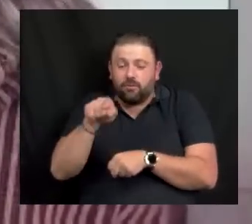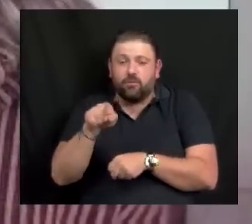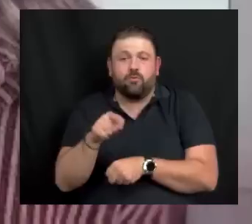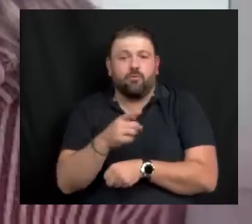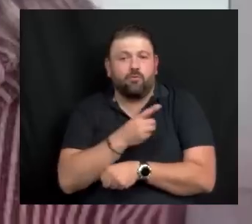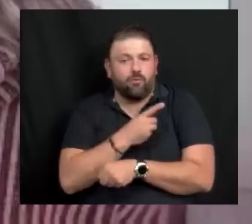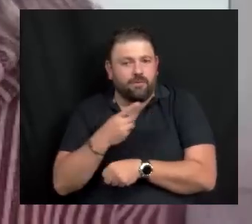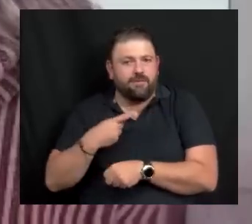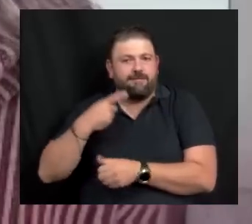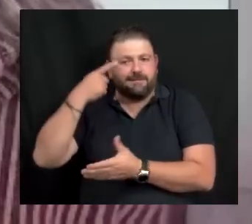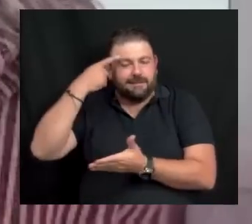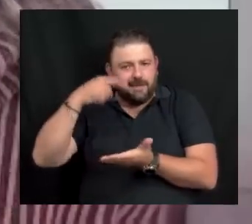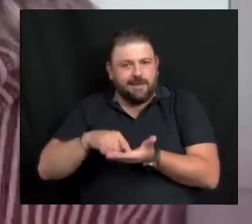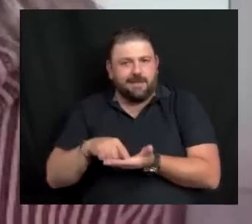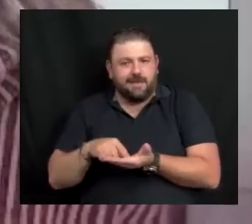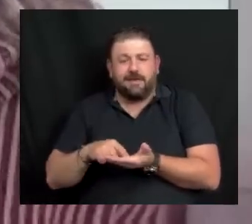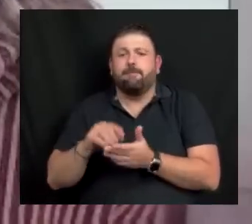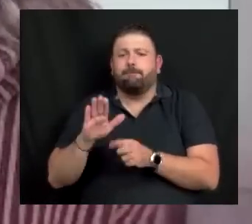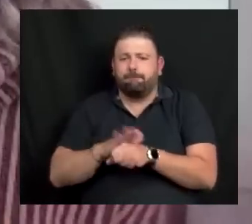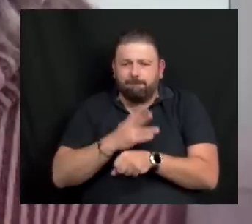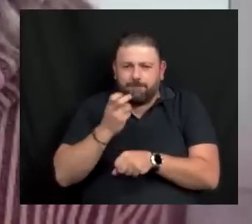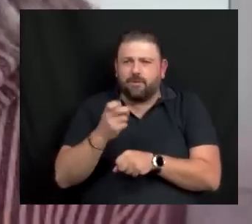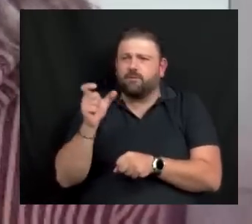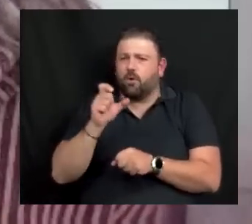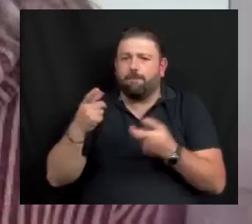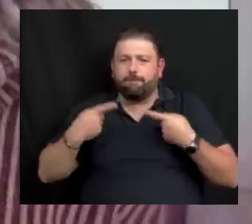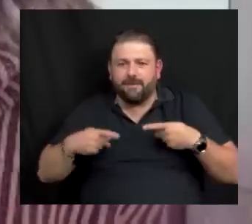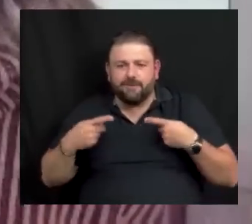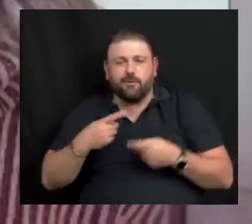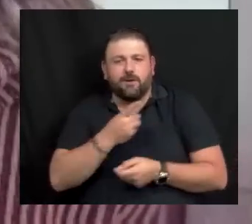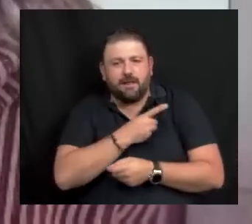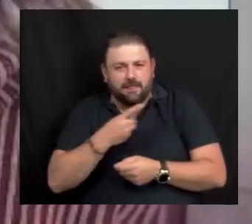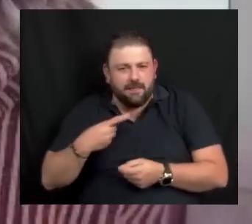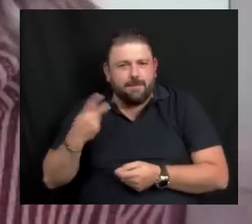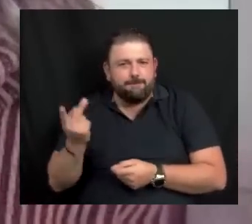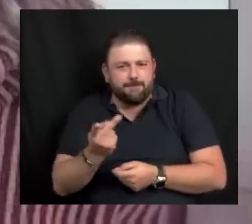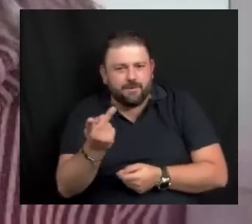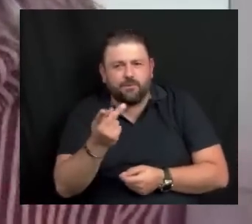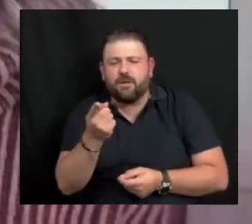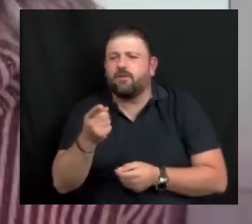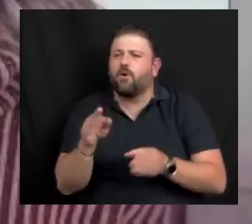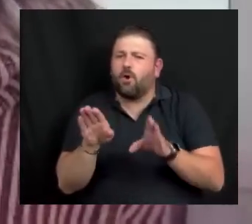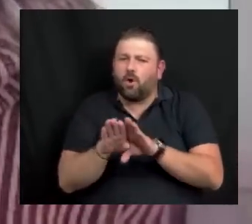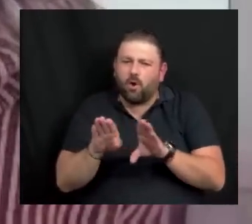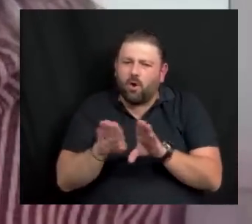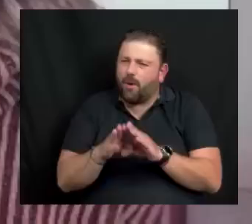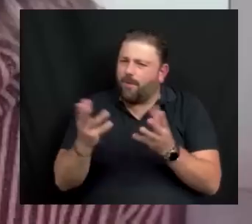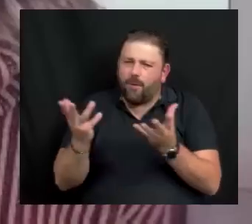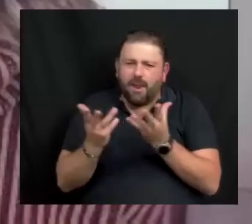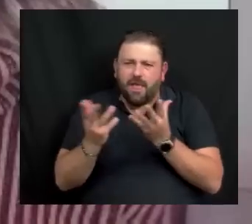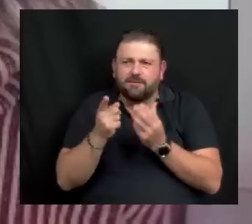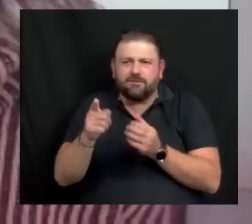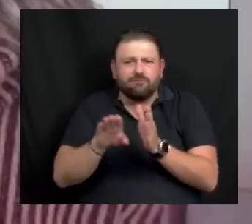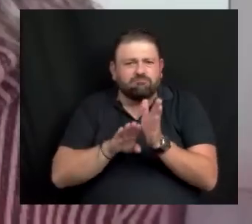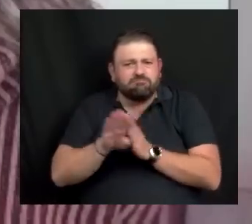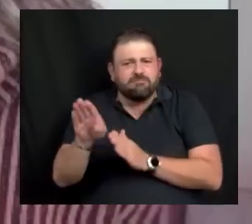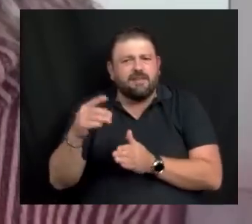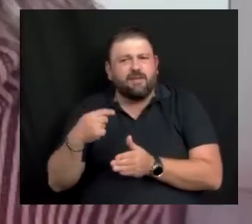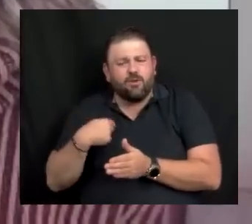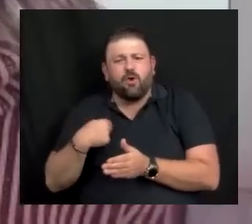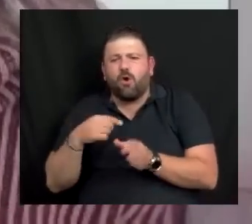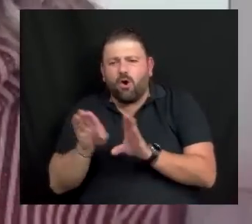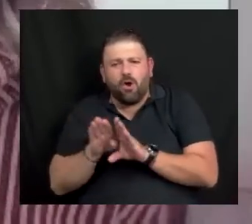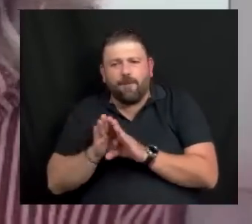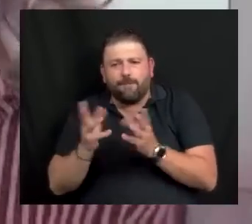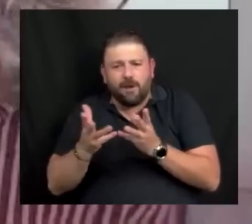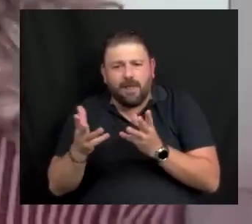qué tengo que hacer para vivir como estás viviendo, o como tú quieres vivir. Si tú dices que vamos a ir hasta allá, tú dime qué hago y yo